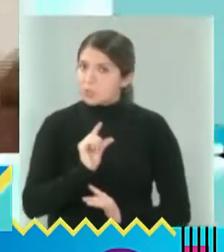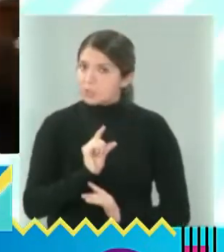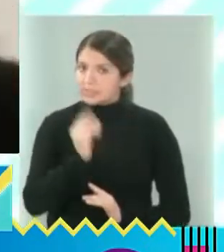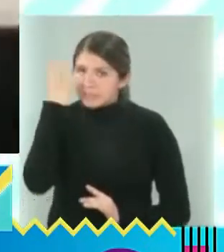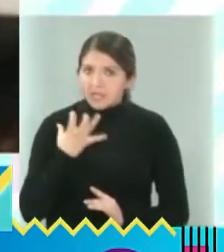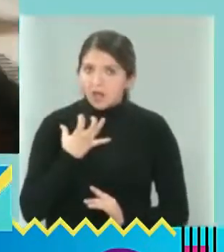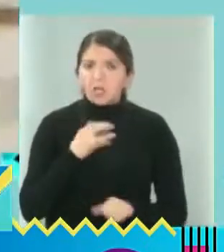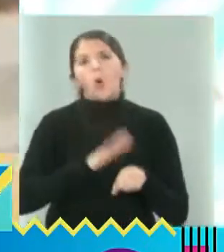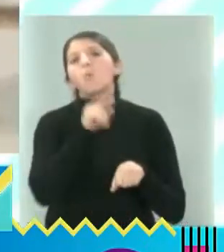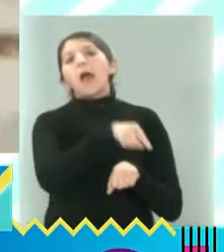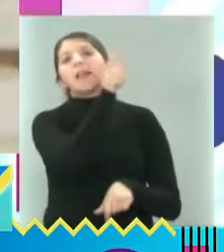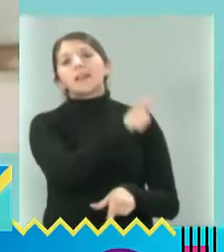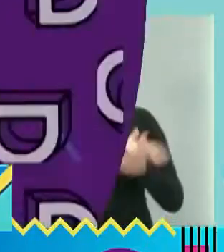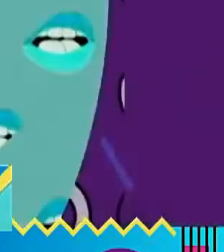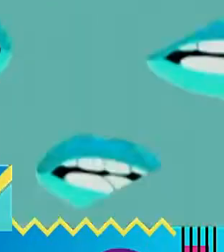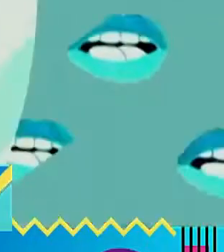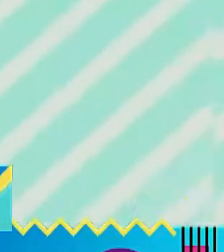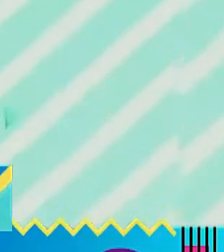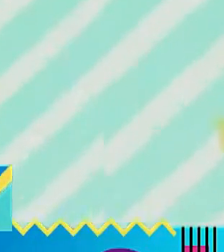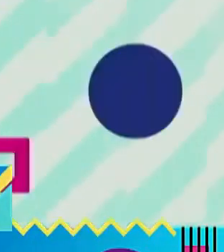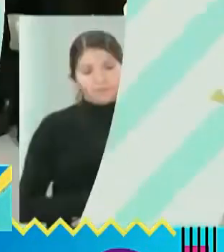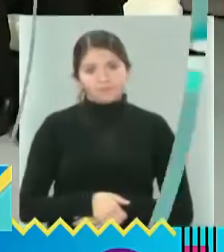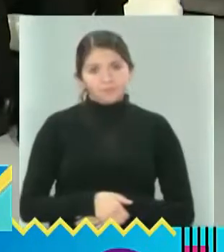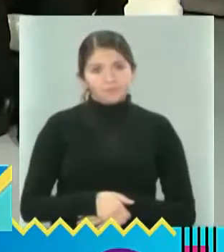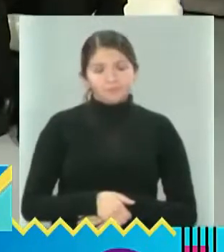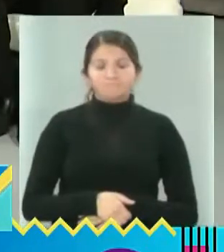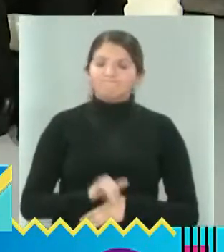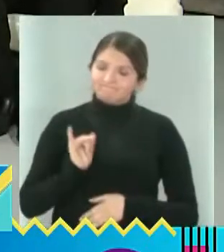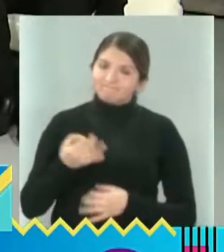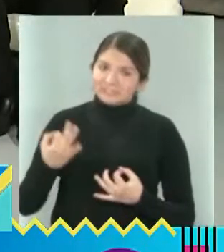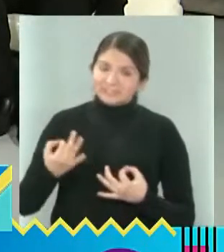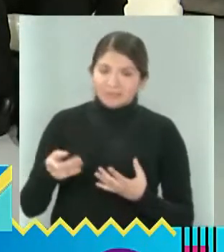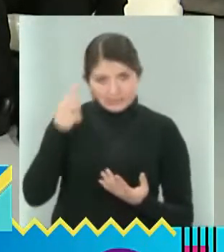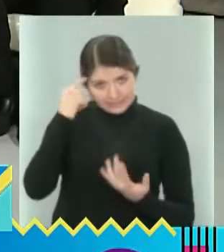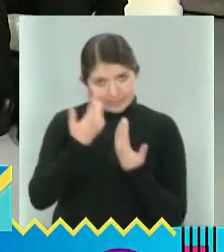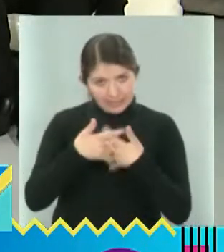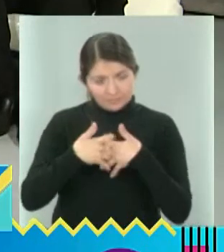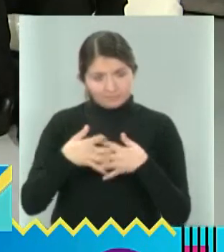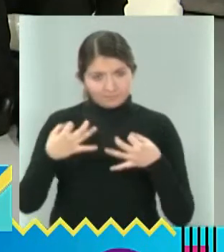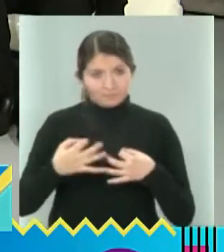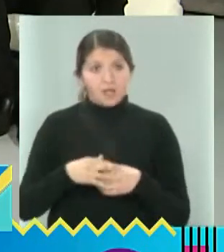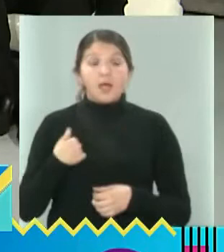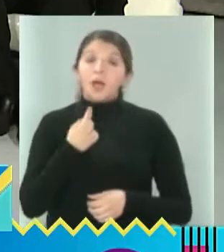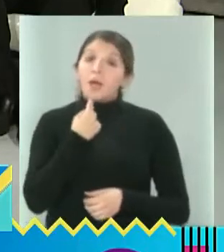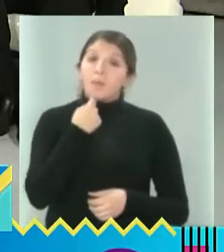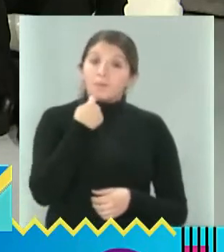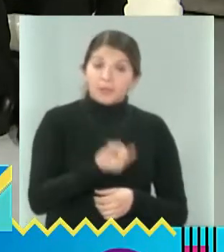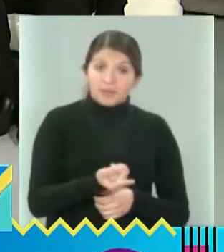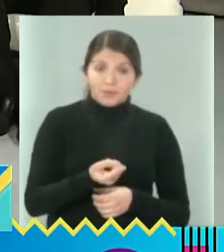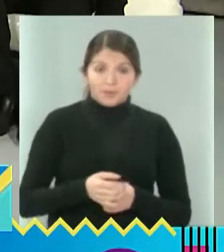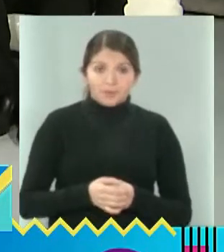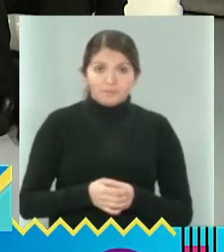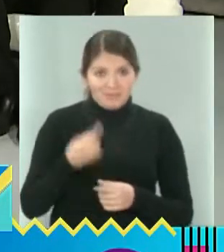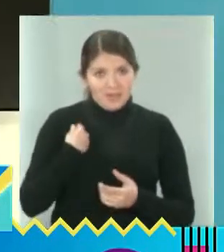a la discapacidad a él. Bien, está bueno igual también tener esa reflexión. Ahora sí, les propusimos